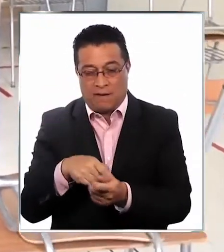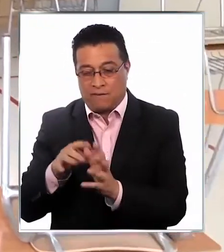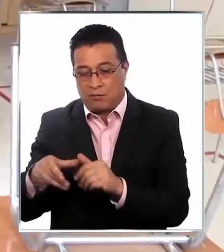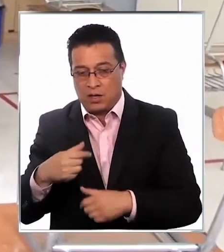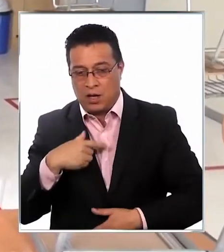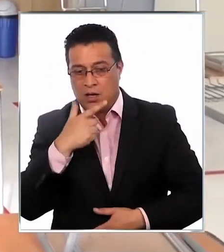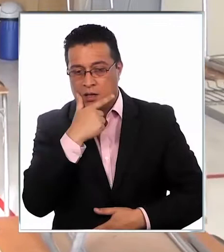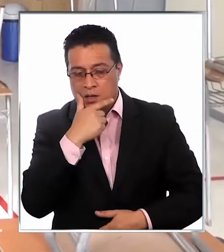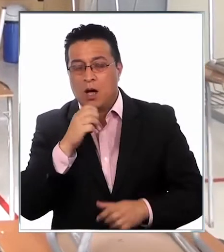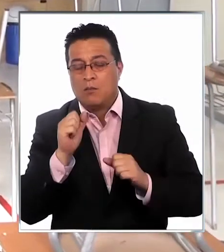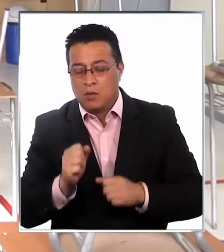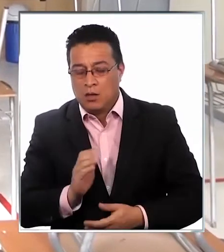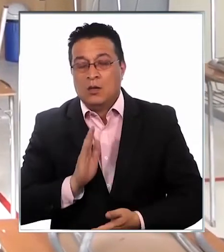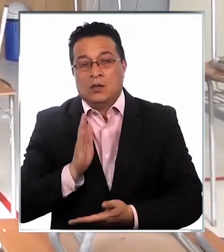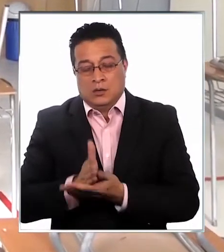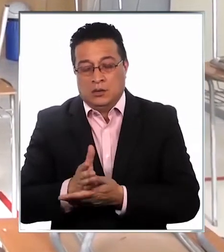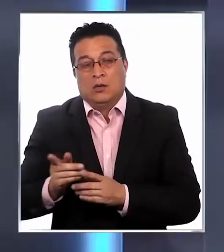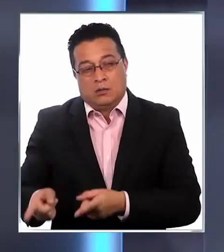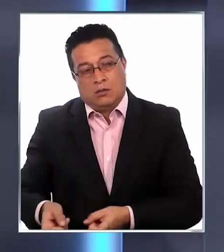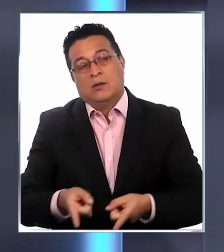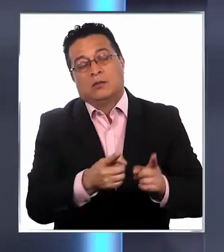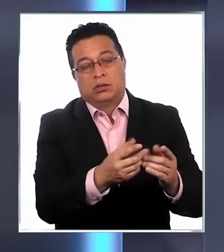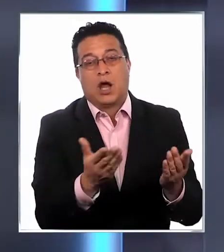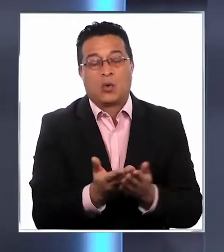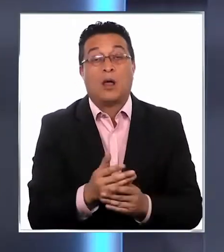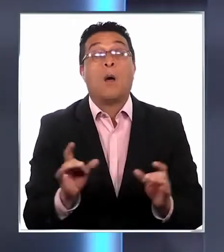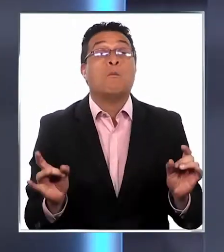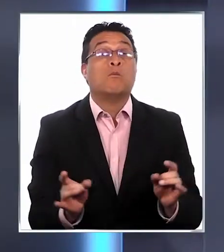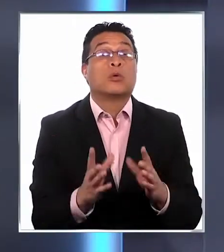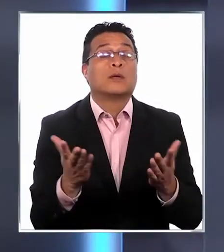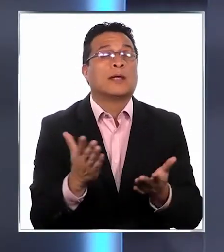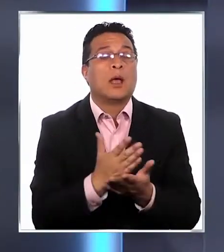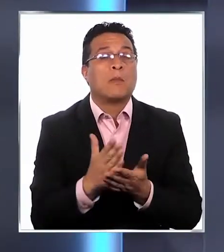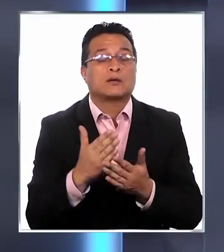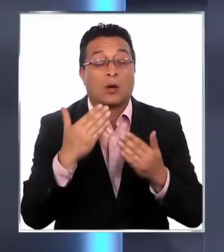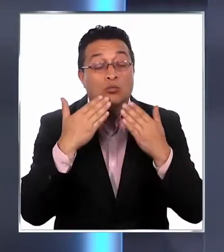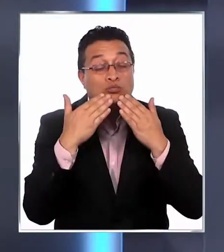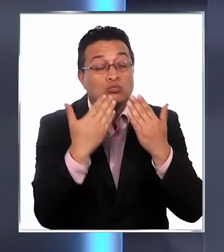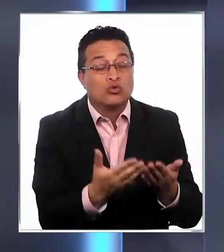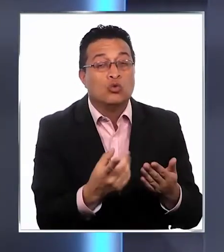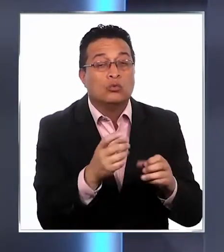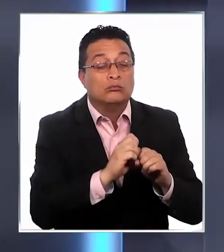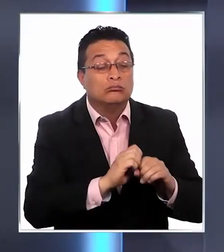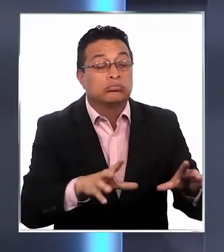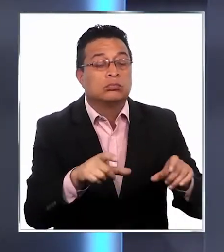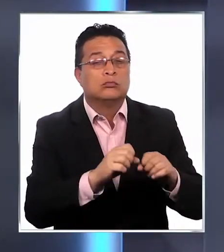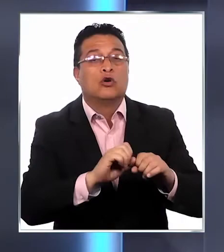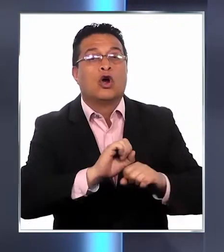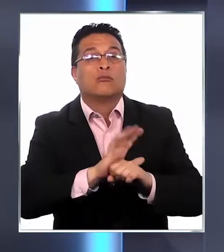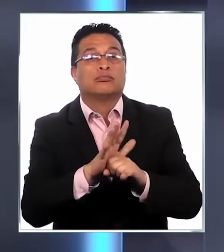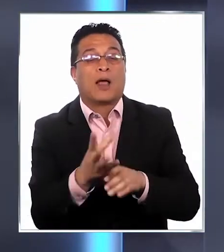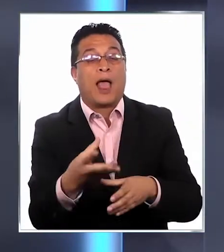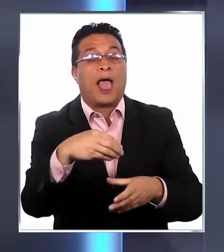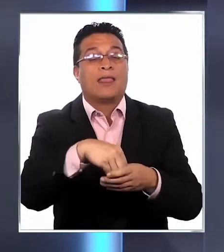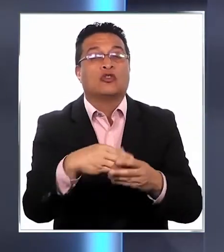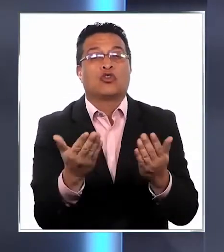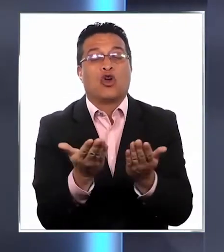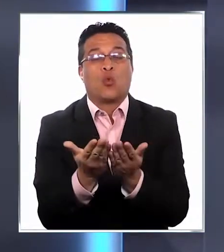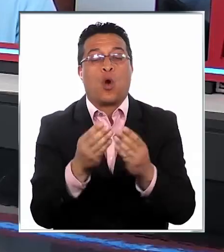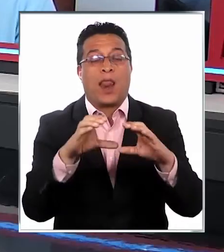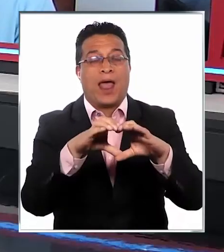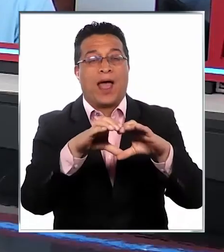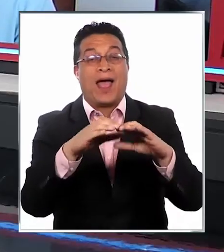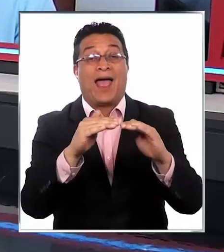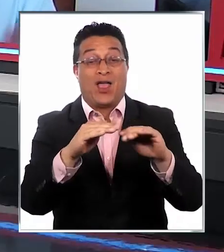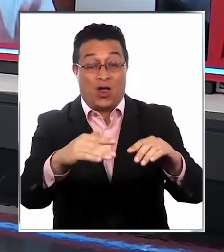puedan efectivamente tomar esta decisión. ¿Qué va a ocurrir en caso de que se produzca un contagio de COVID-19, por ejemplo, al interior de un furgón escolar o una sala